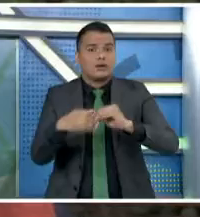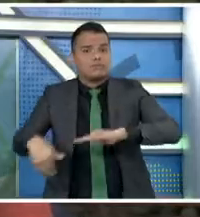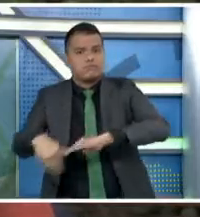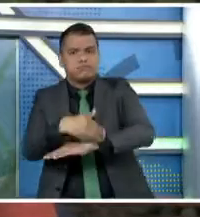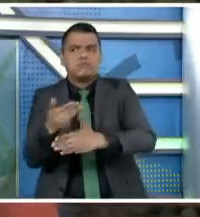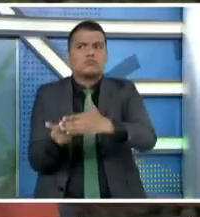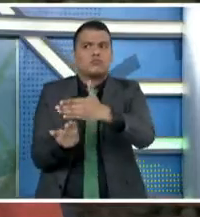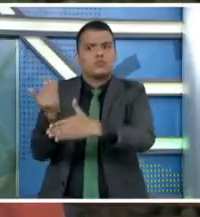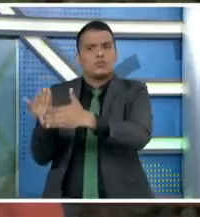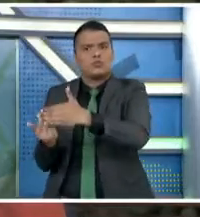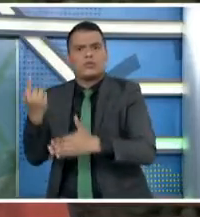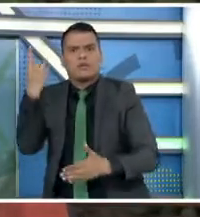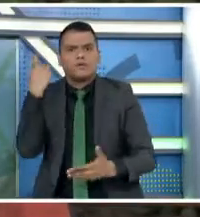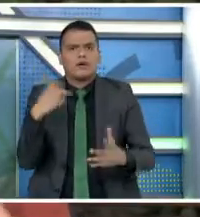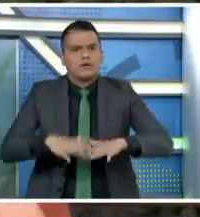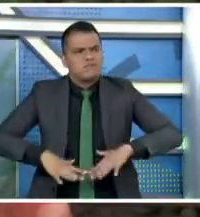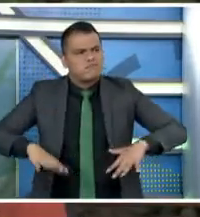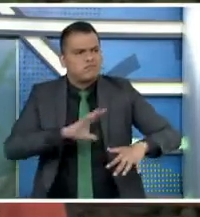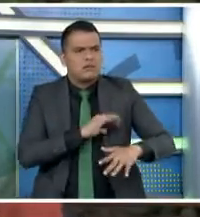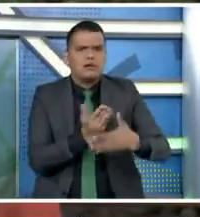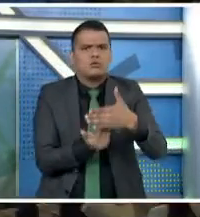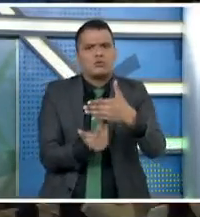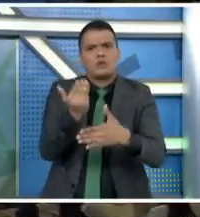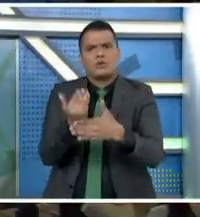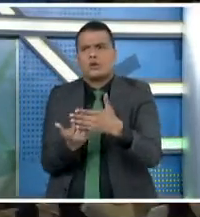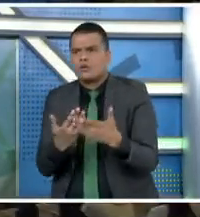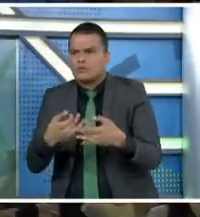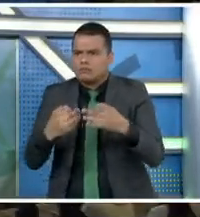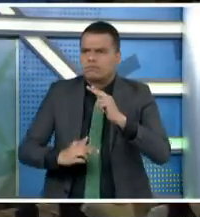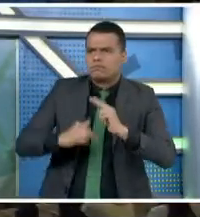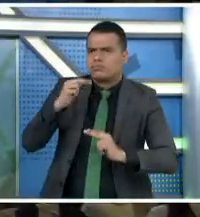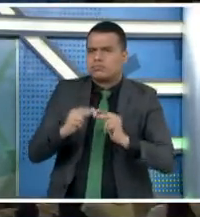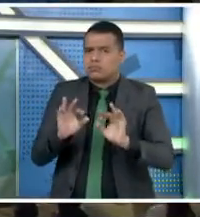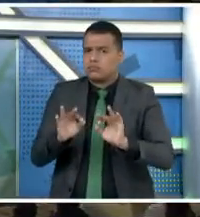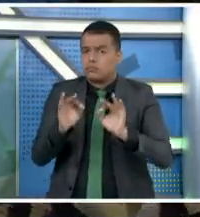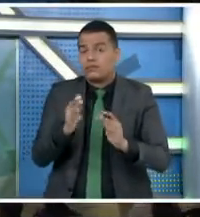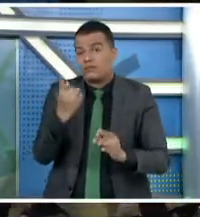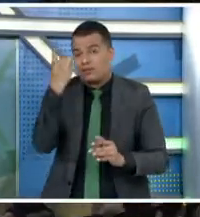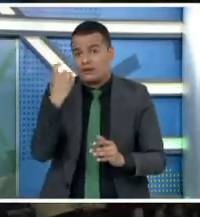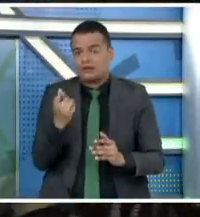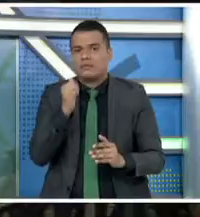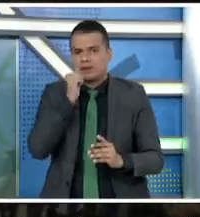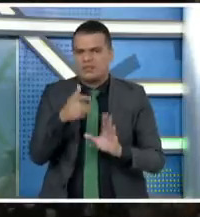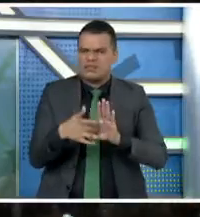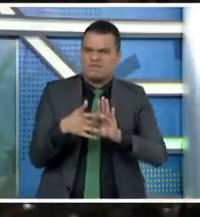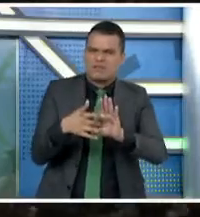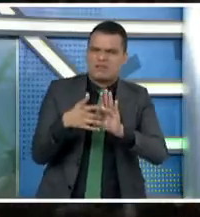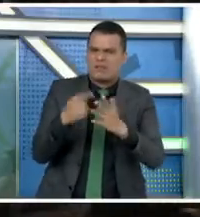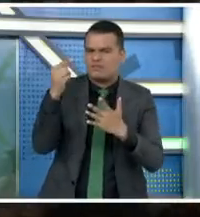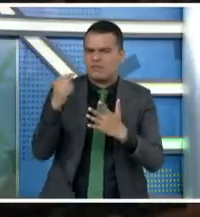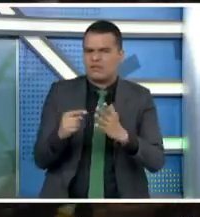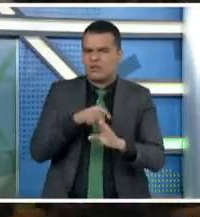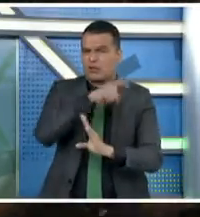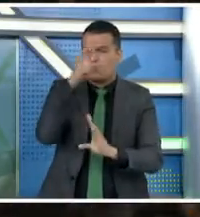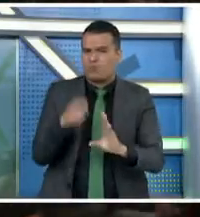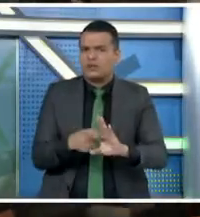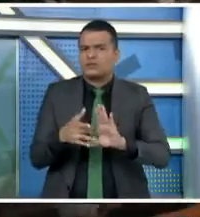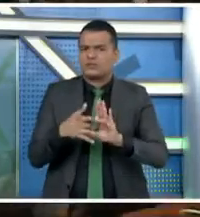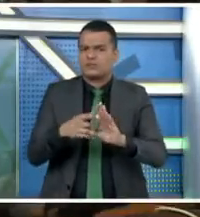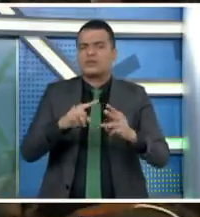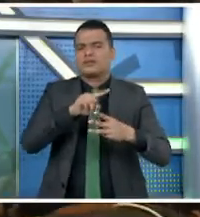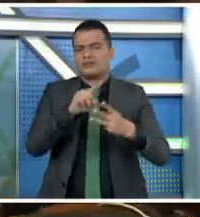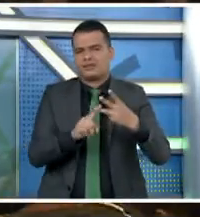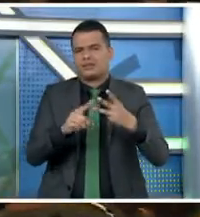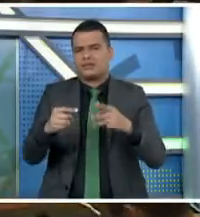estamos viendo las obras que sean concluyentes no se pierdan mañana el cubrimiento especial del noticiero 90 minutos durante el tercer ciclo de